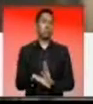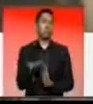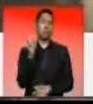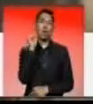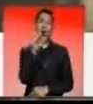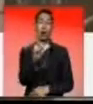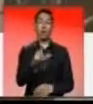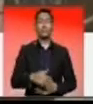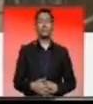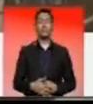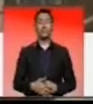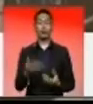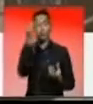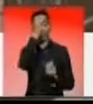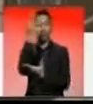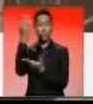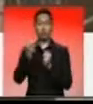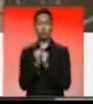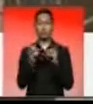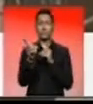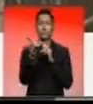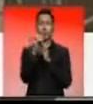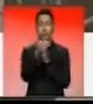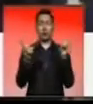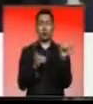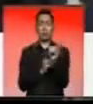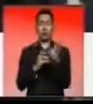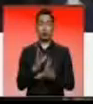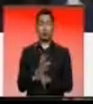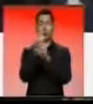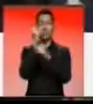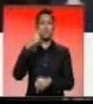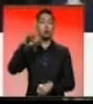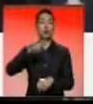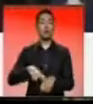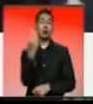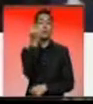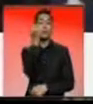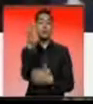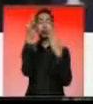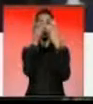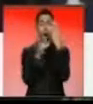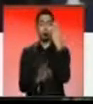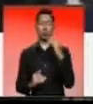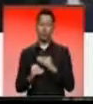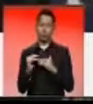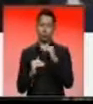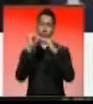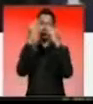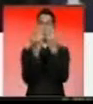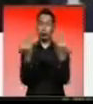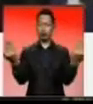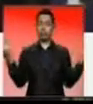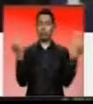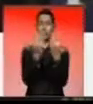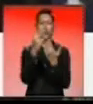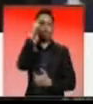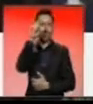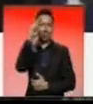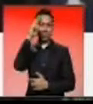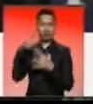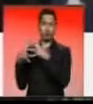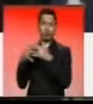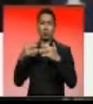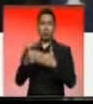El reporte interno del Departamento de Seguridad Nacional estima que el presupuesto necesario para construir las vallas y paredes alcanzaría